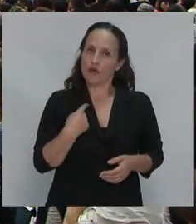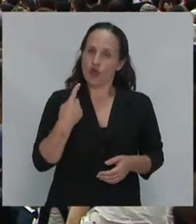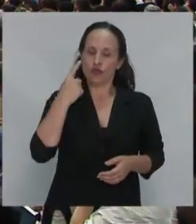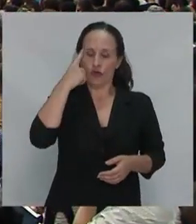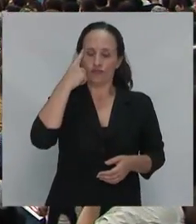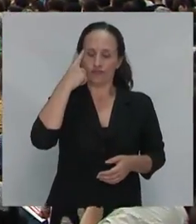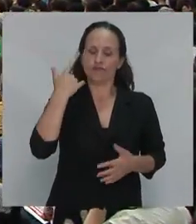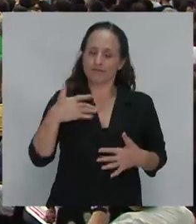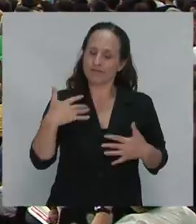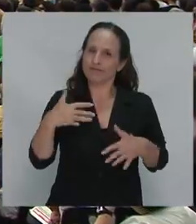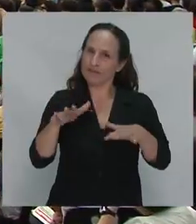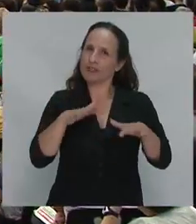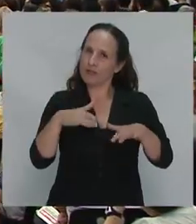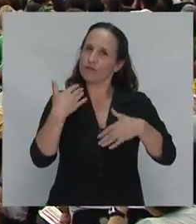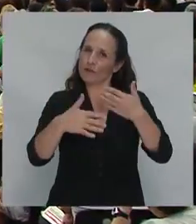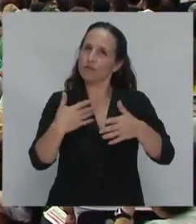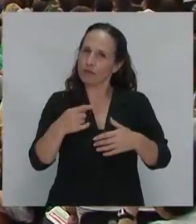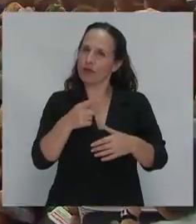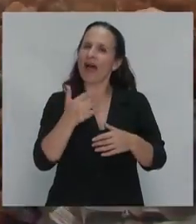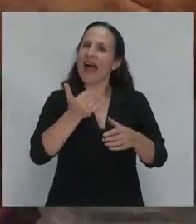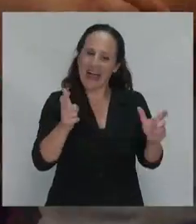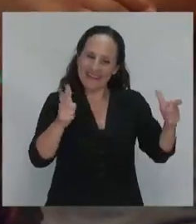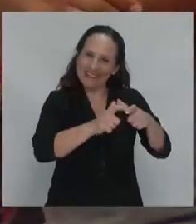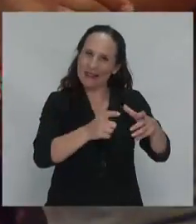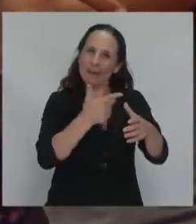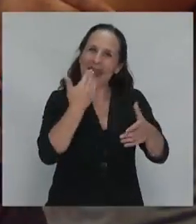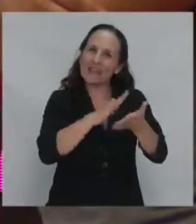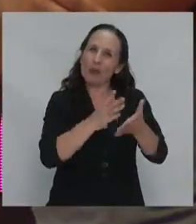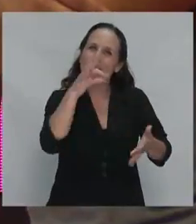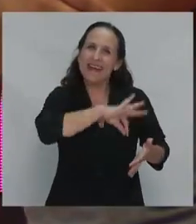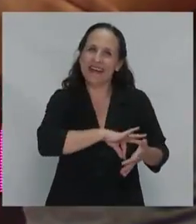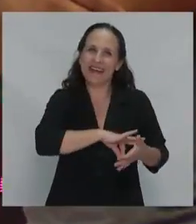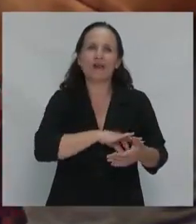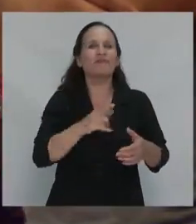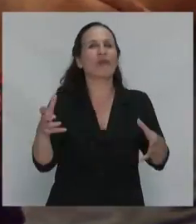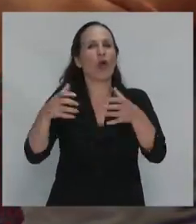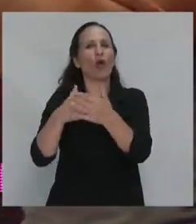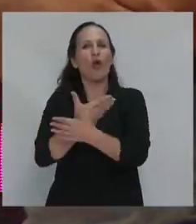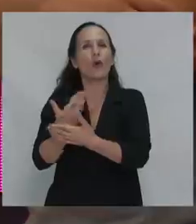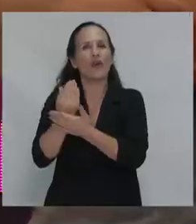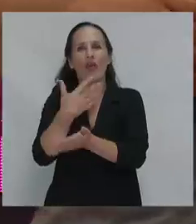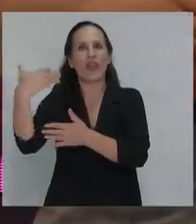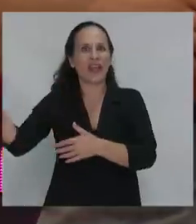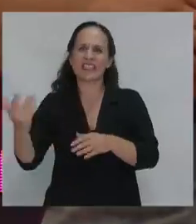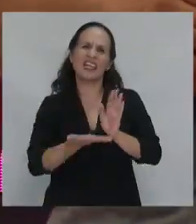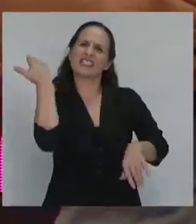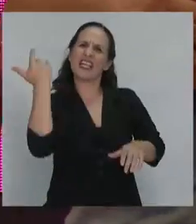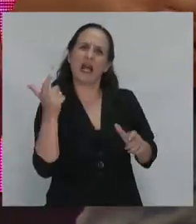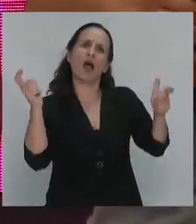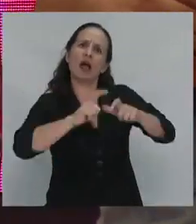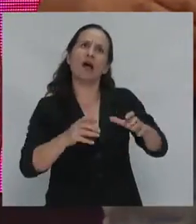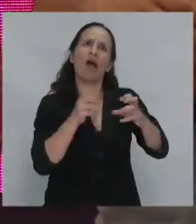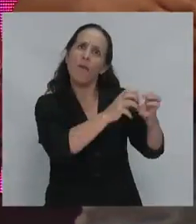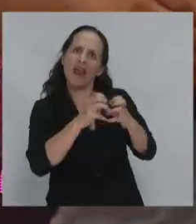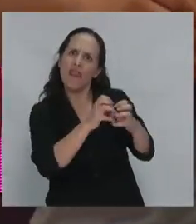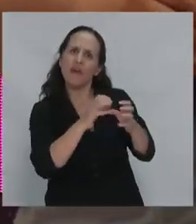un montón de hechos como el consejo de salario que los gobiernos de derecha lo habían levantado entonces no tenías como pelear tu